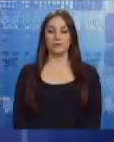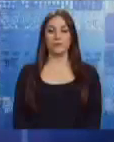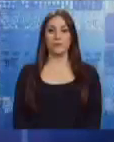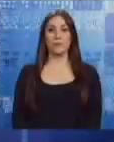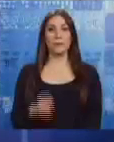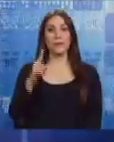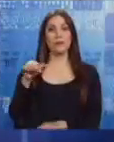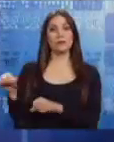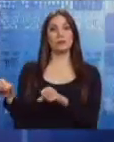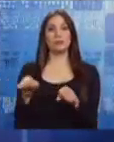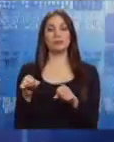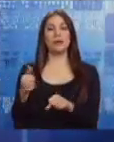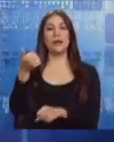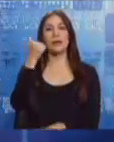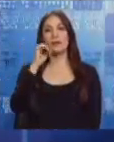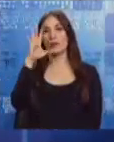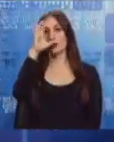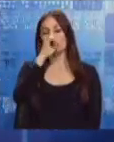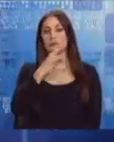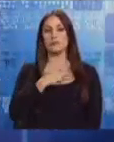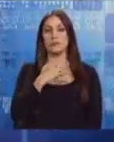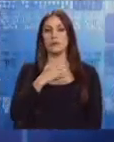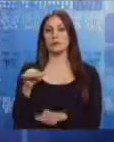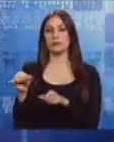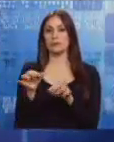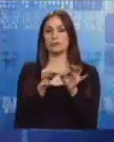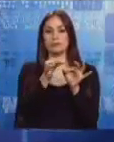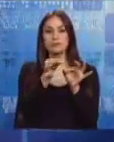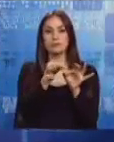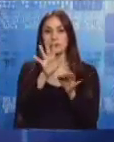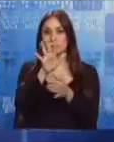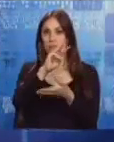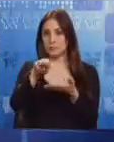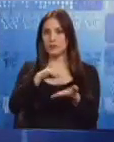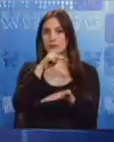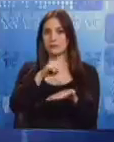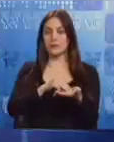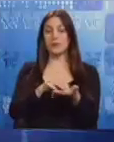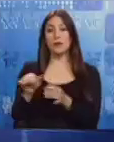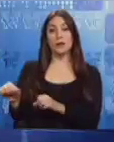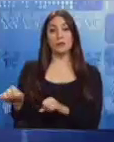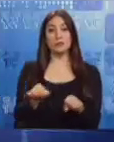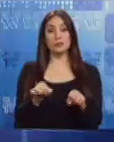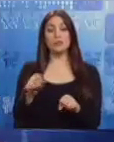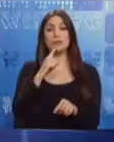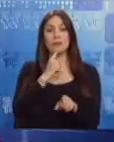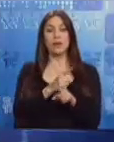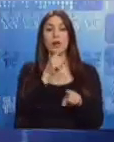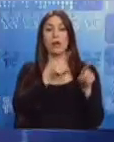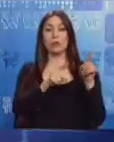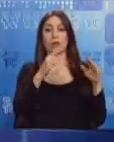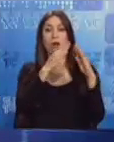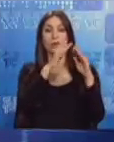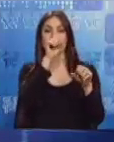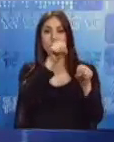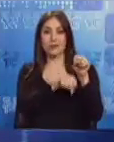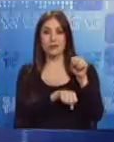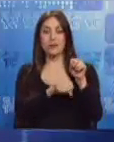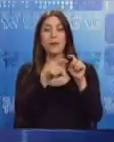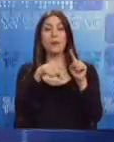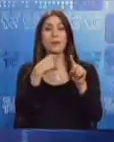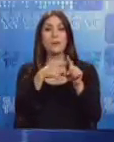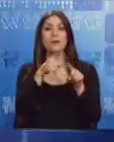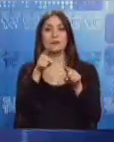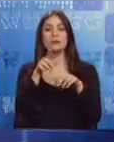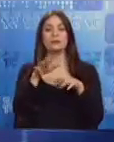Amigos, un nuevo sismo alarmó anoche a los habitantes de varios cantones manabitas. El movimiento causó daños en una vivienda y parte